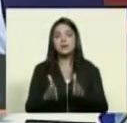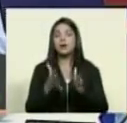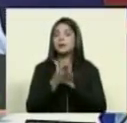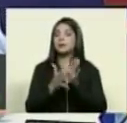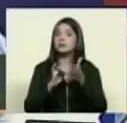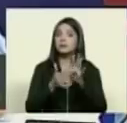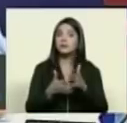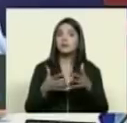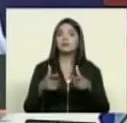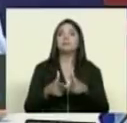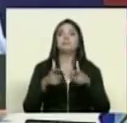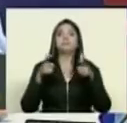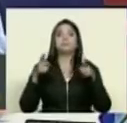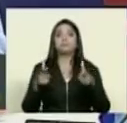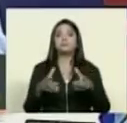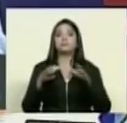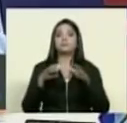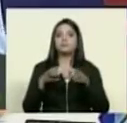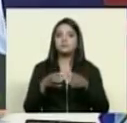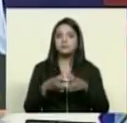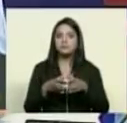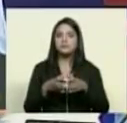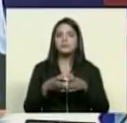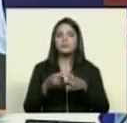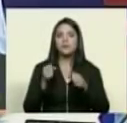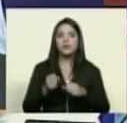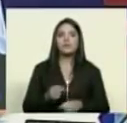que crecieron las fuerzas de Jeremy Corbyn